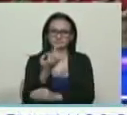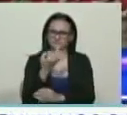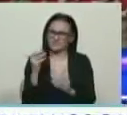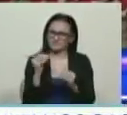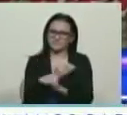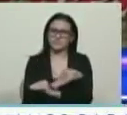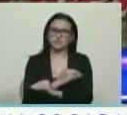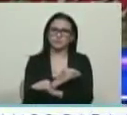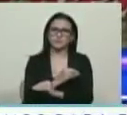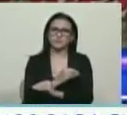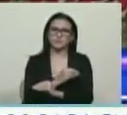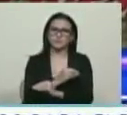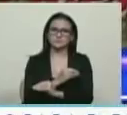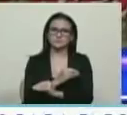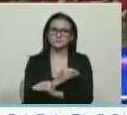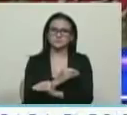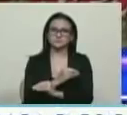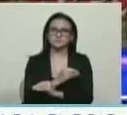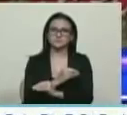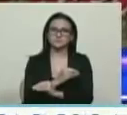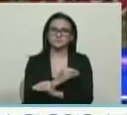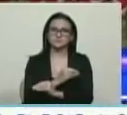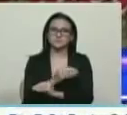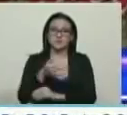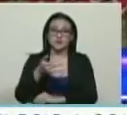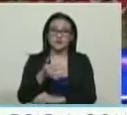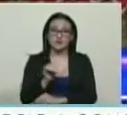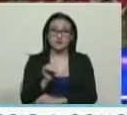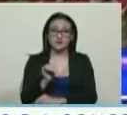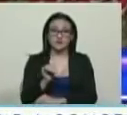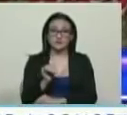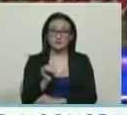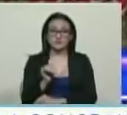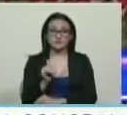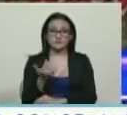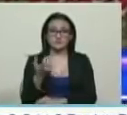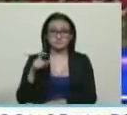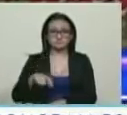Cada vez que existe